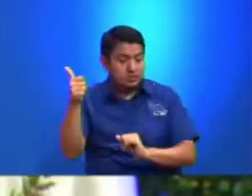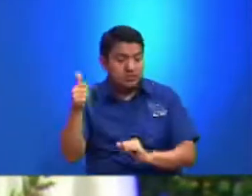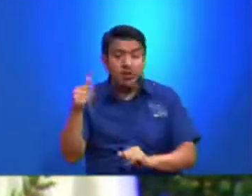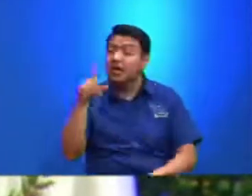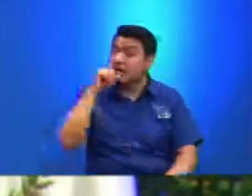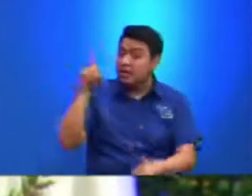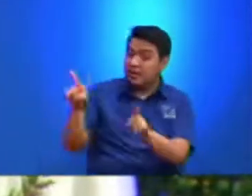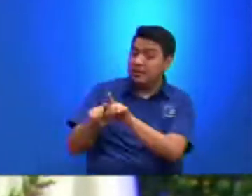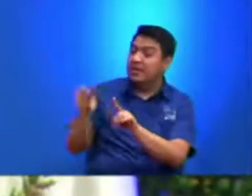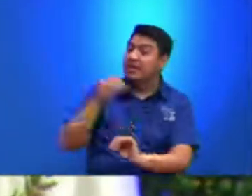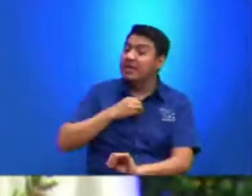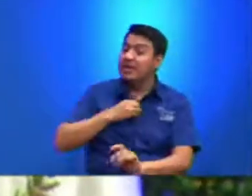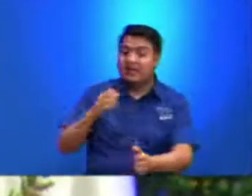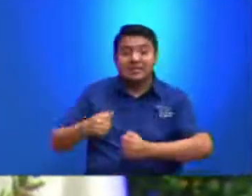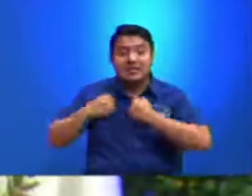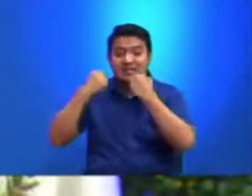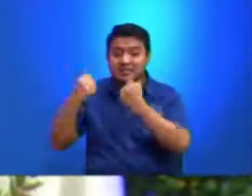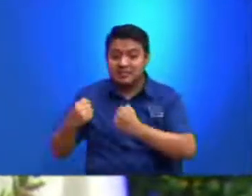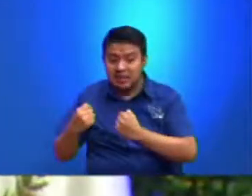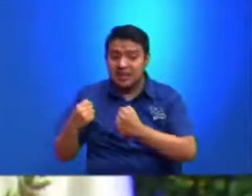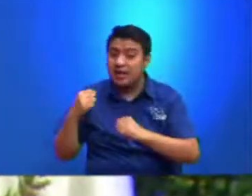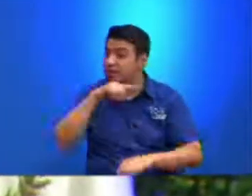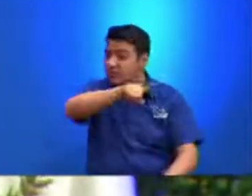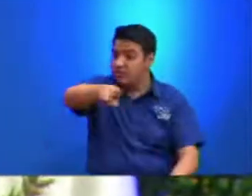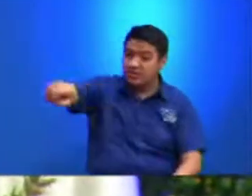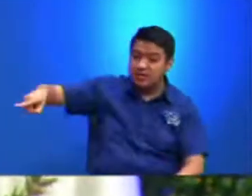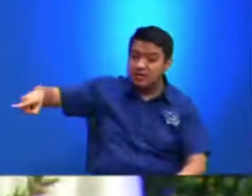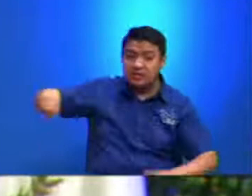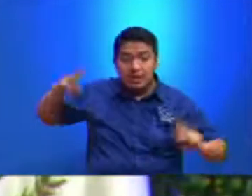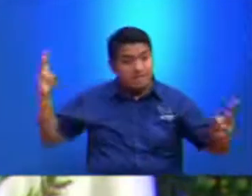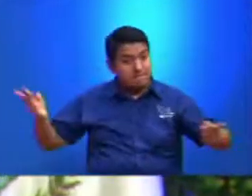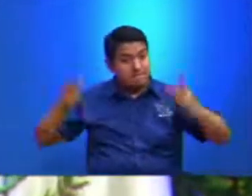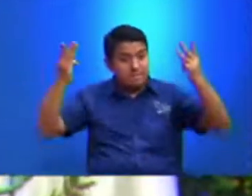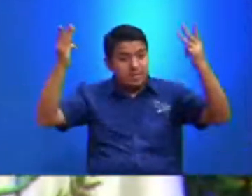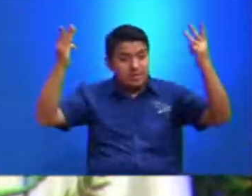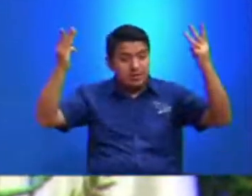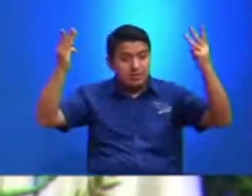a ti también. Porque los milagros y todo esto debe ser